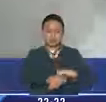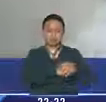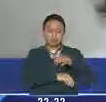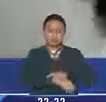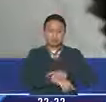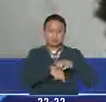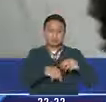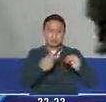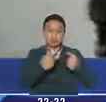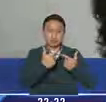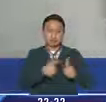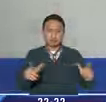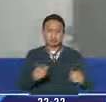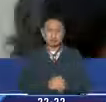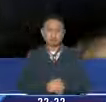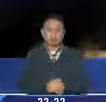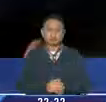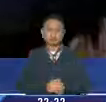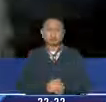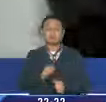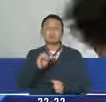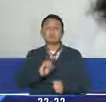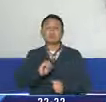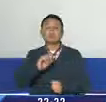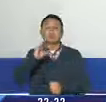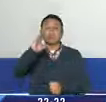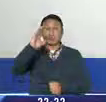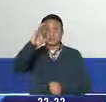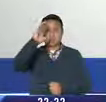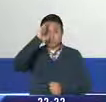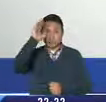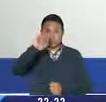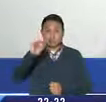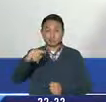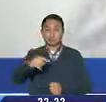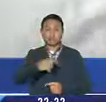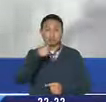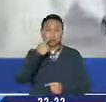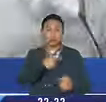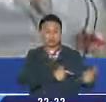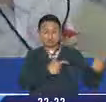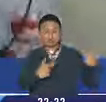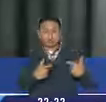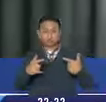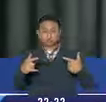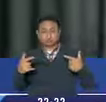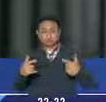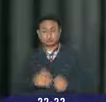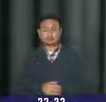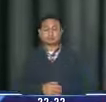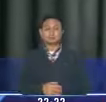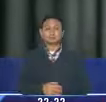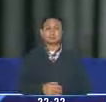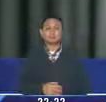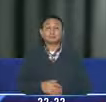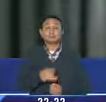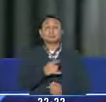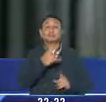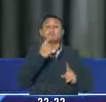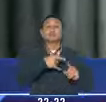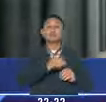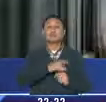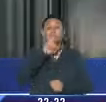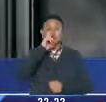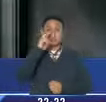brevemente fue liberado, después de que las fuerzas del orden fueron superadas por hombres armados. El Ratón Guzmán, junto a su hermano